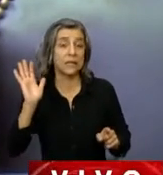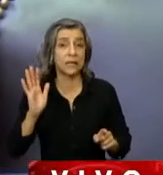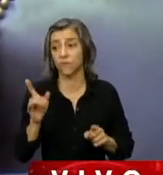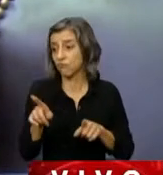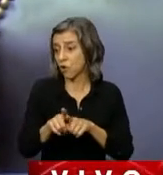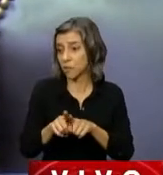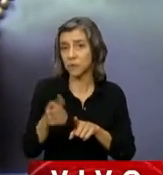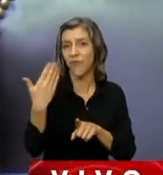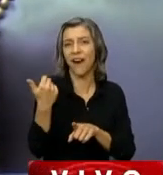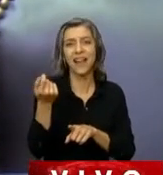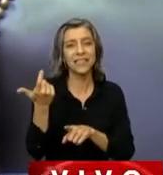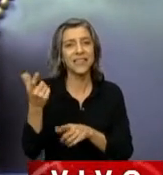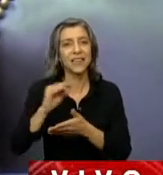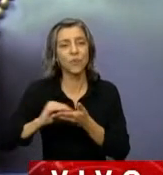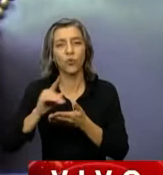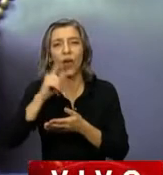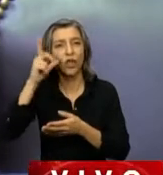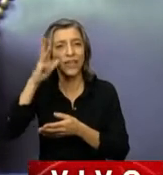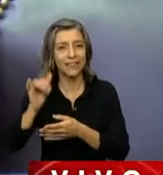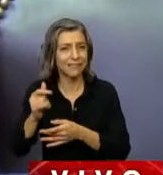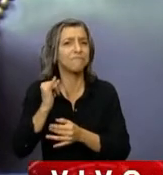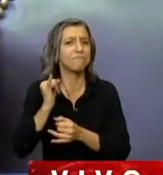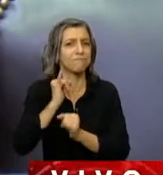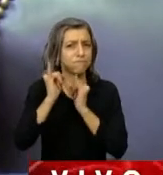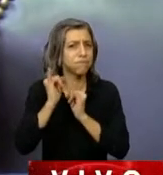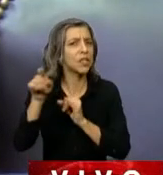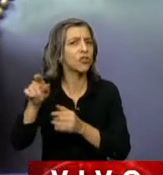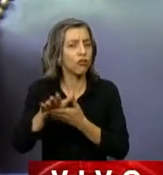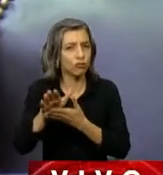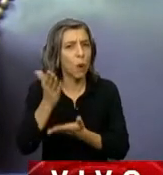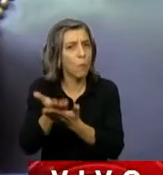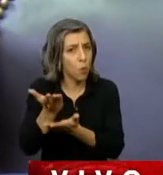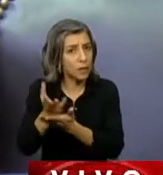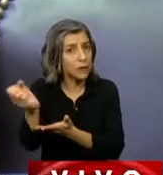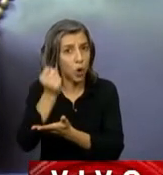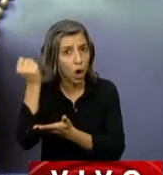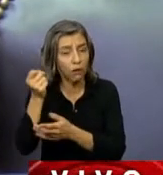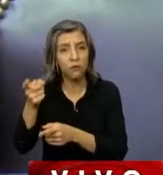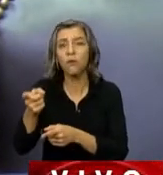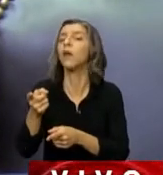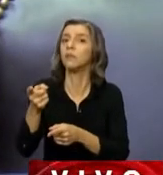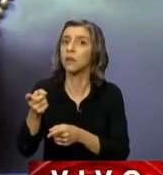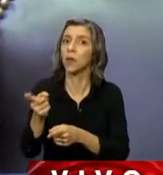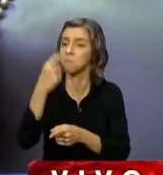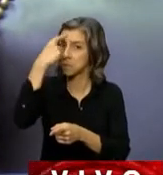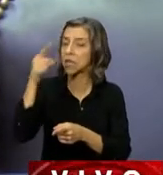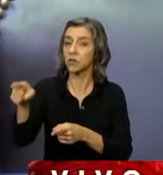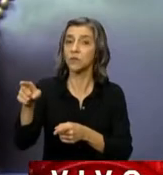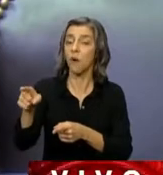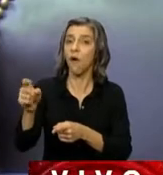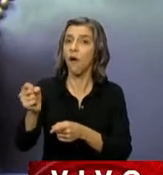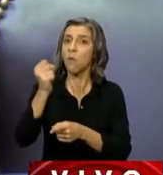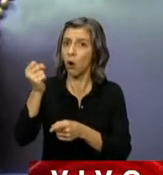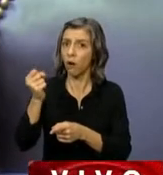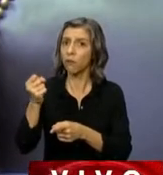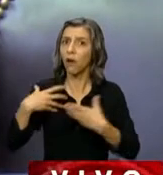el diputado Martín Tetaz, que me parece realmente una propuesta importante, que debería ser tomada en cuenta por el